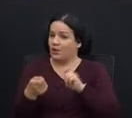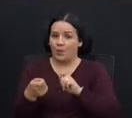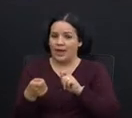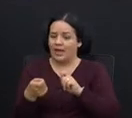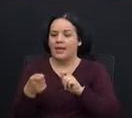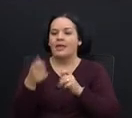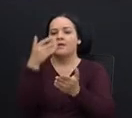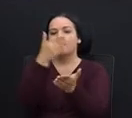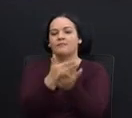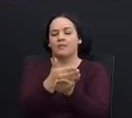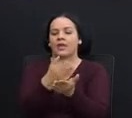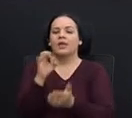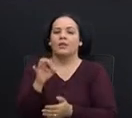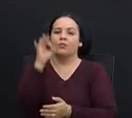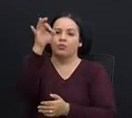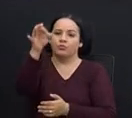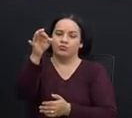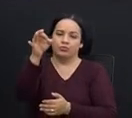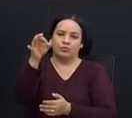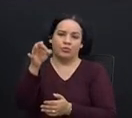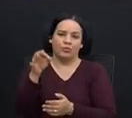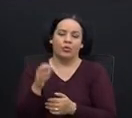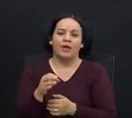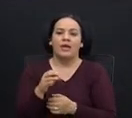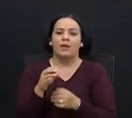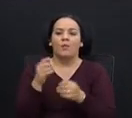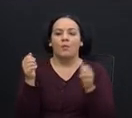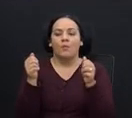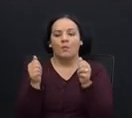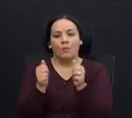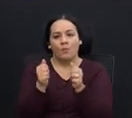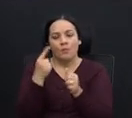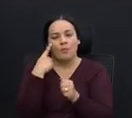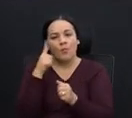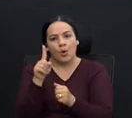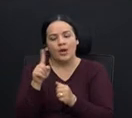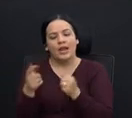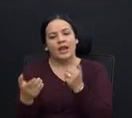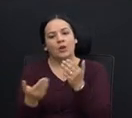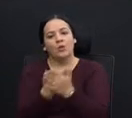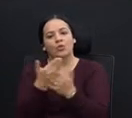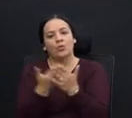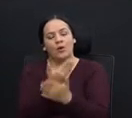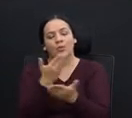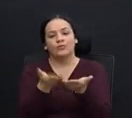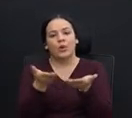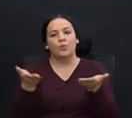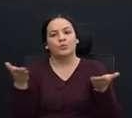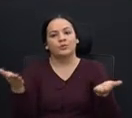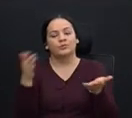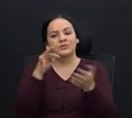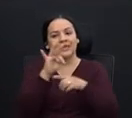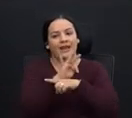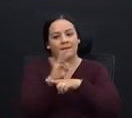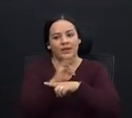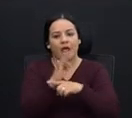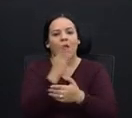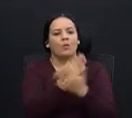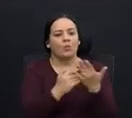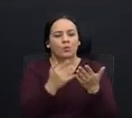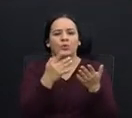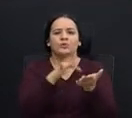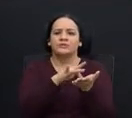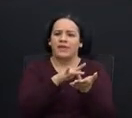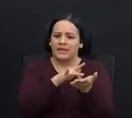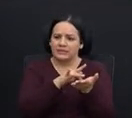en el futuro, con el advenimiento de nuevos recursos terapéuticos. Hay tratamientos disponibles para